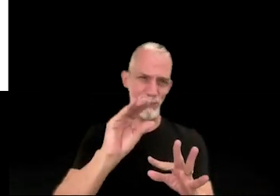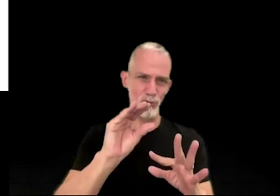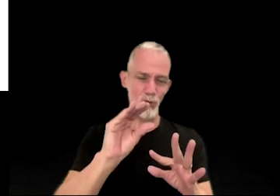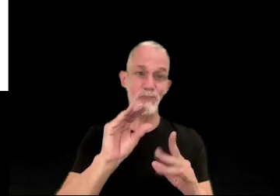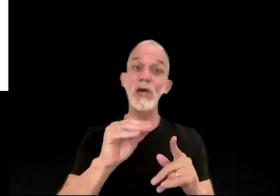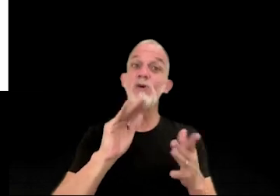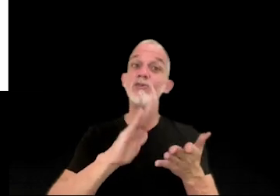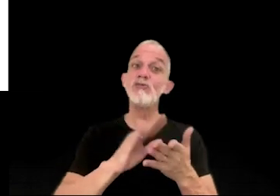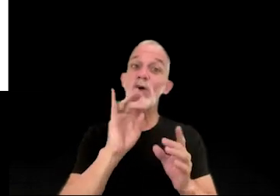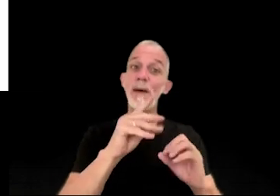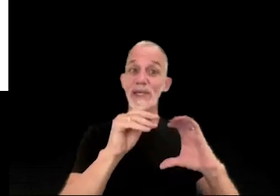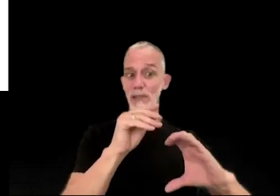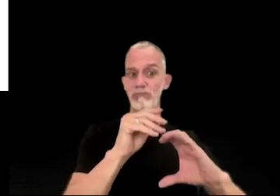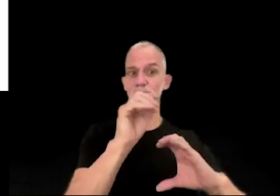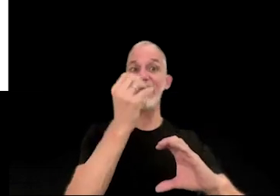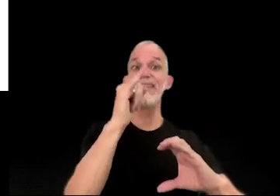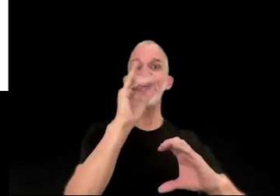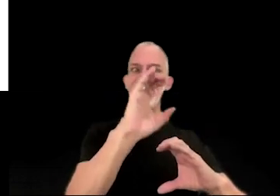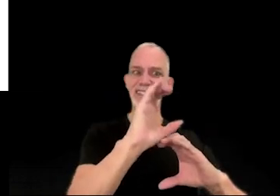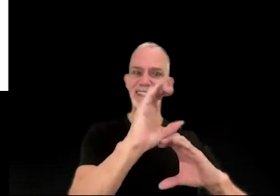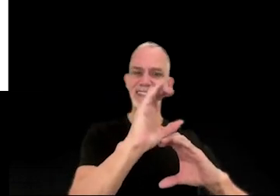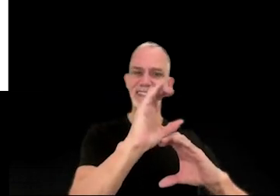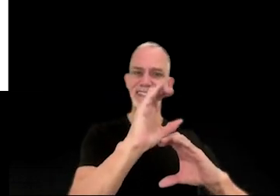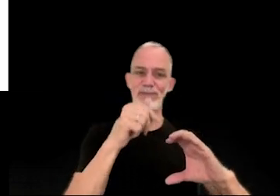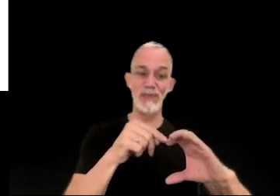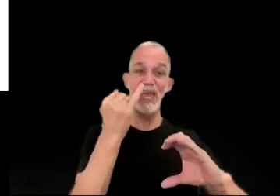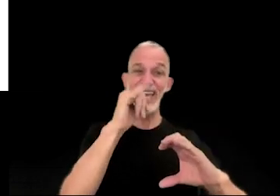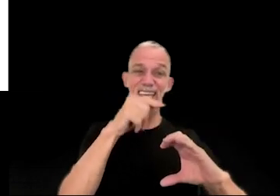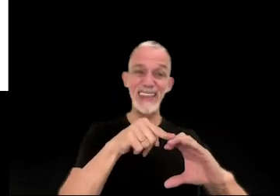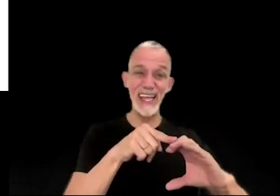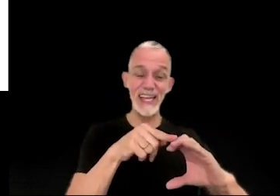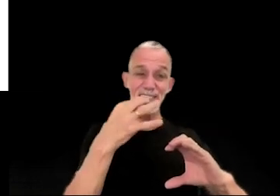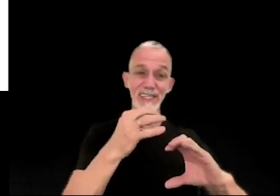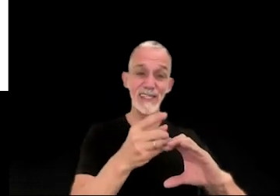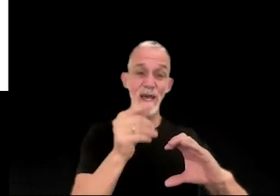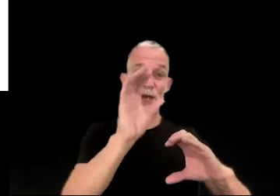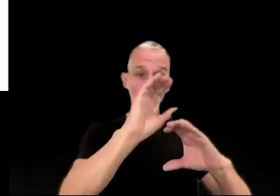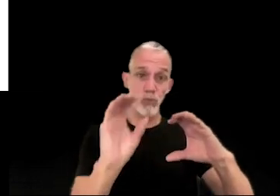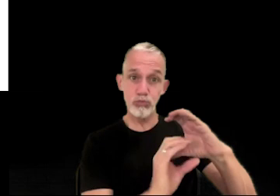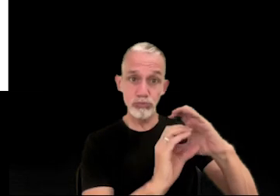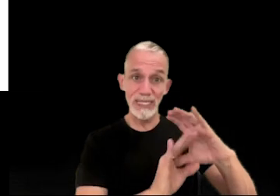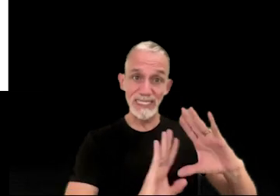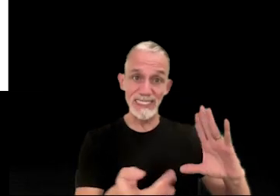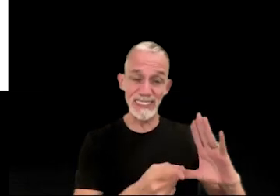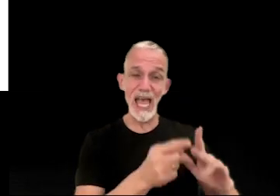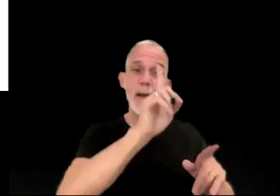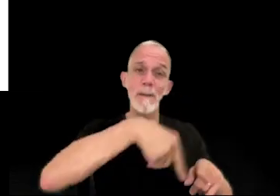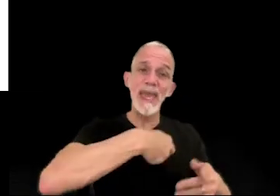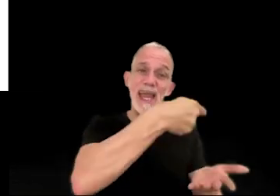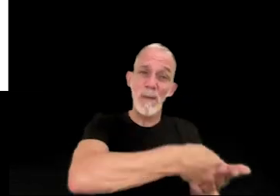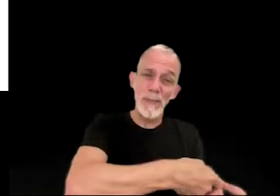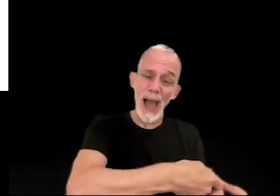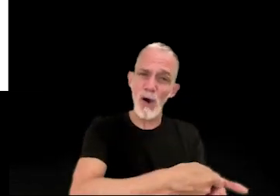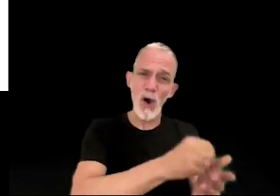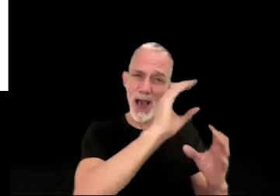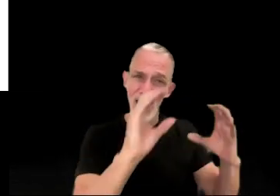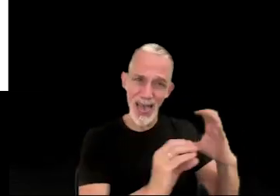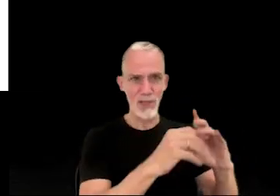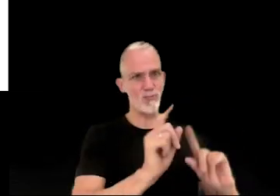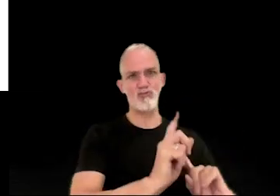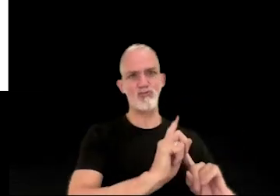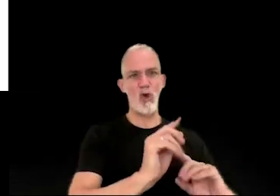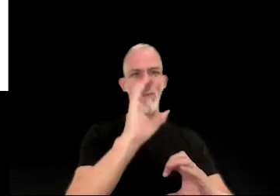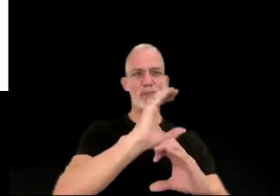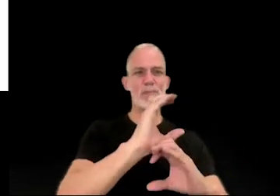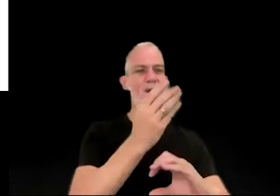intereses capitalizables, no sobre los intereses que se capitalizaron fruto del pago de la obligación principal. Y yo por eso les